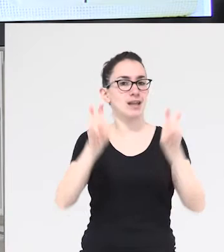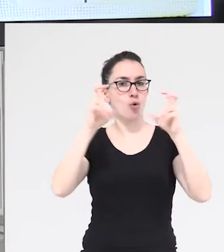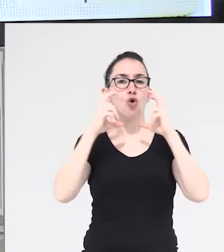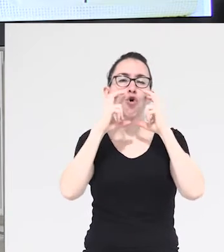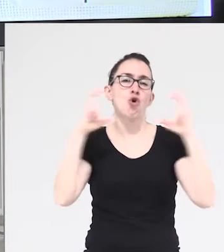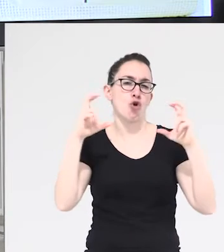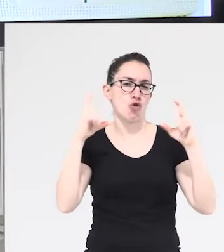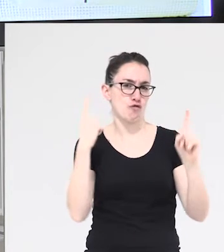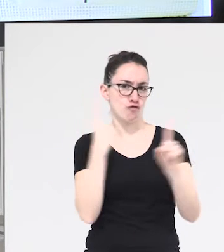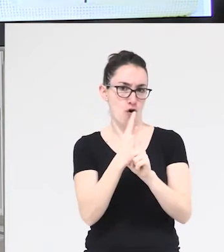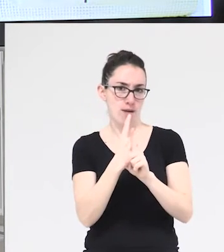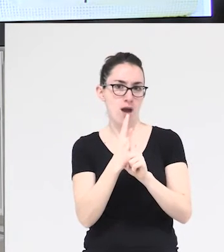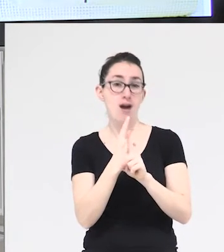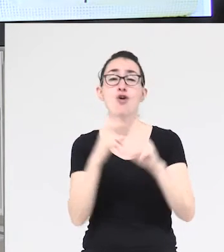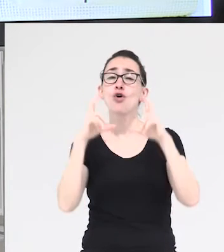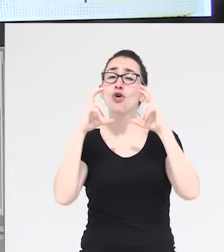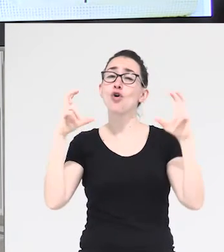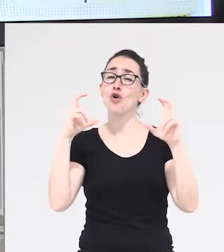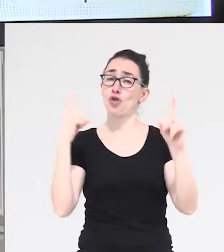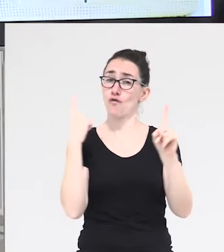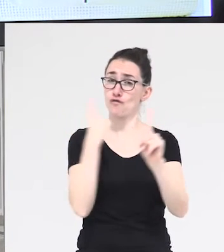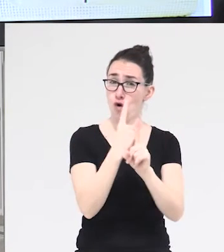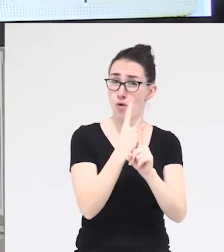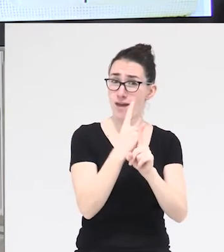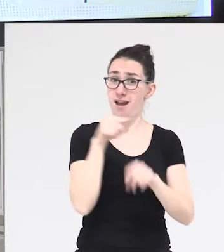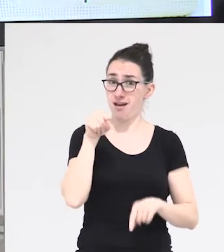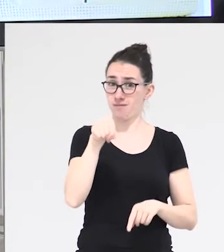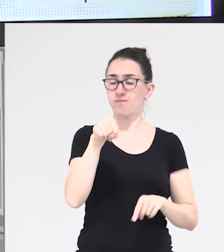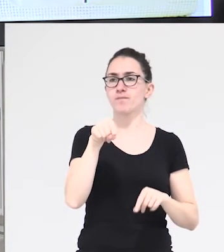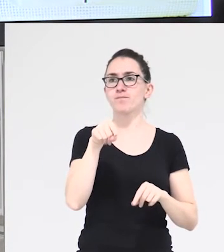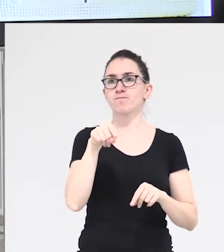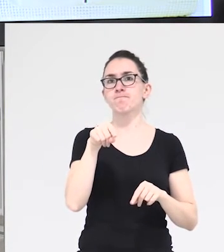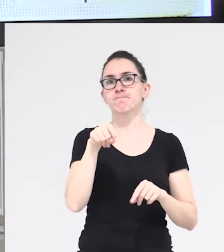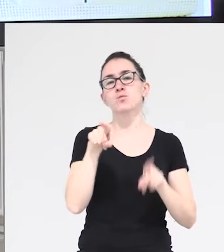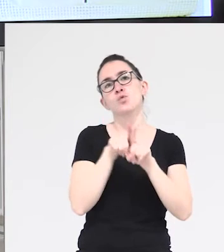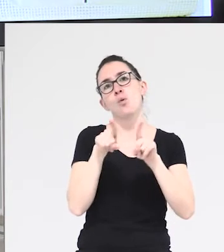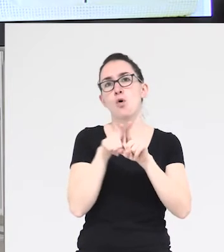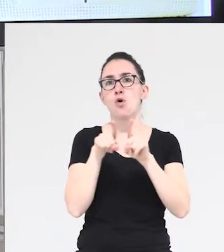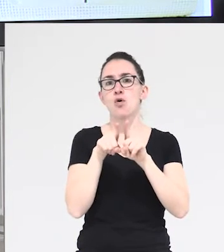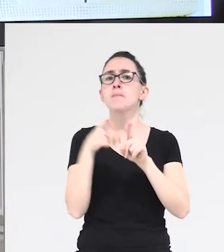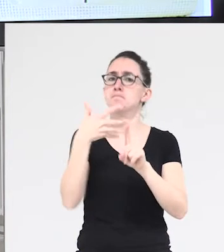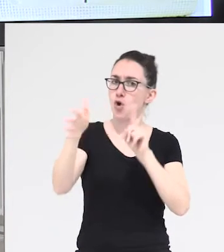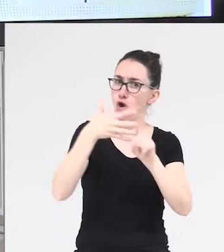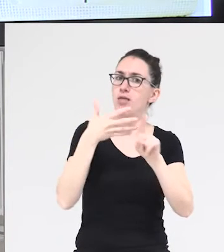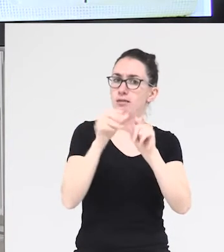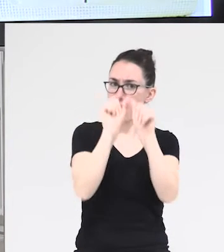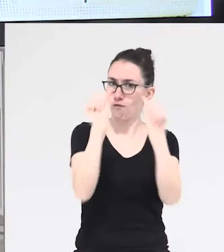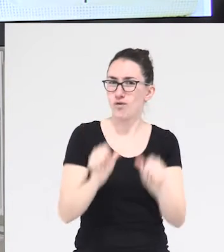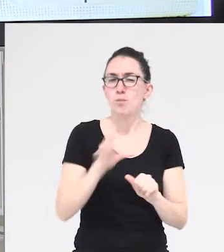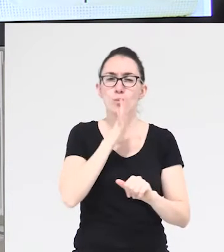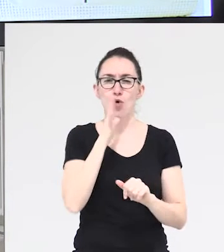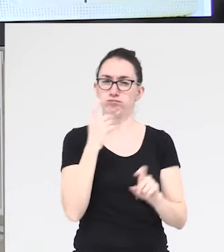la gordofobia, ¿no? La gordofobia es también otra o sea, es una forma de violencia, o sea, tiene que ver con el